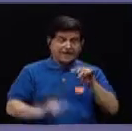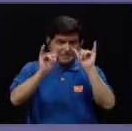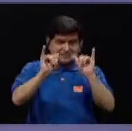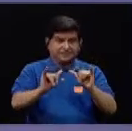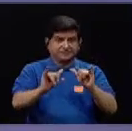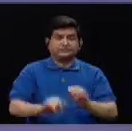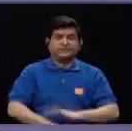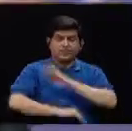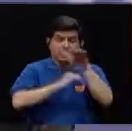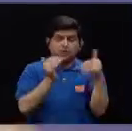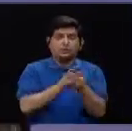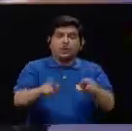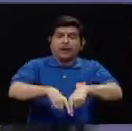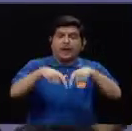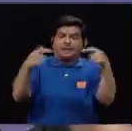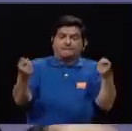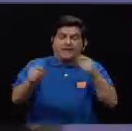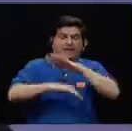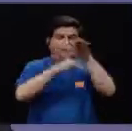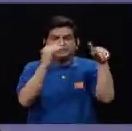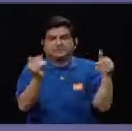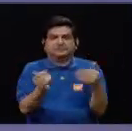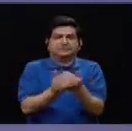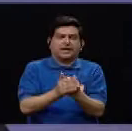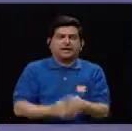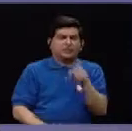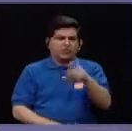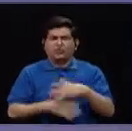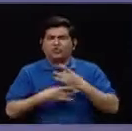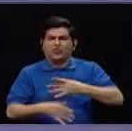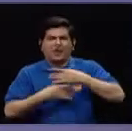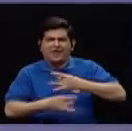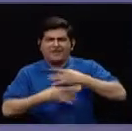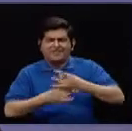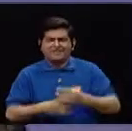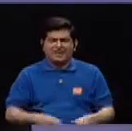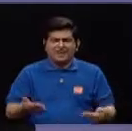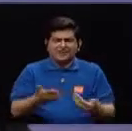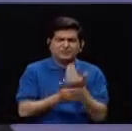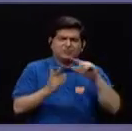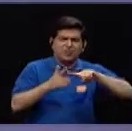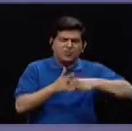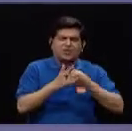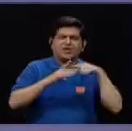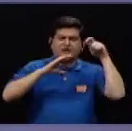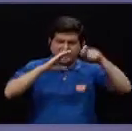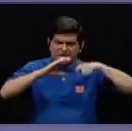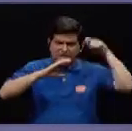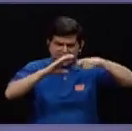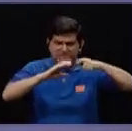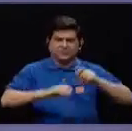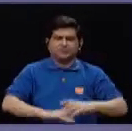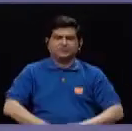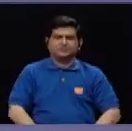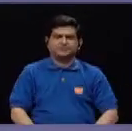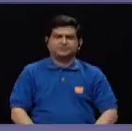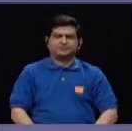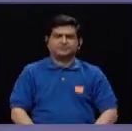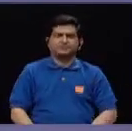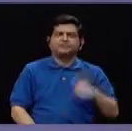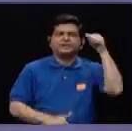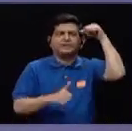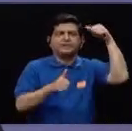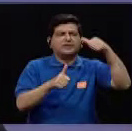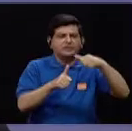yo estuve ese primer día que llegó toda la prensa y era toda la bulla de un nuevo arranque del cine, ¿verdad?